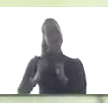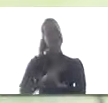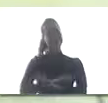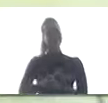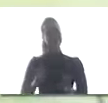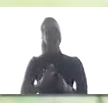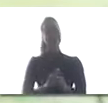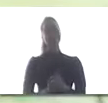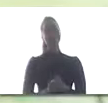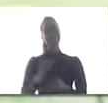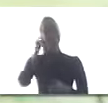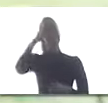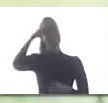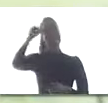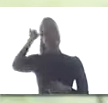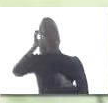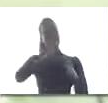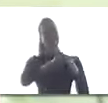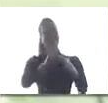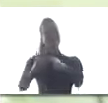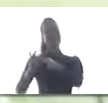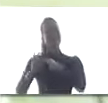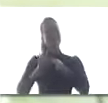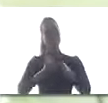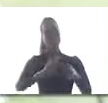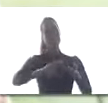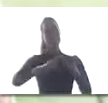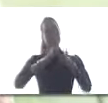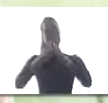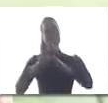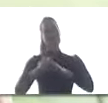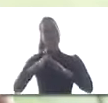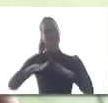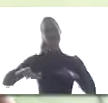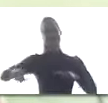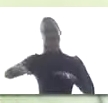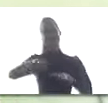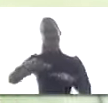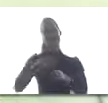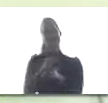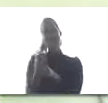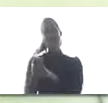Memoria colectiva y paz territorial de la nororiental.